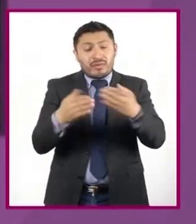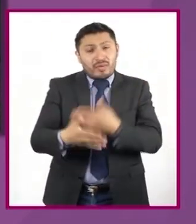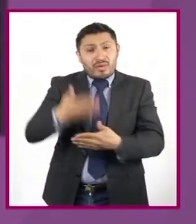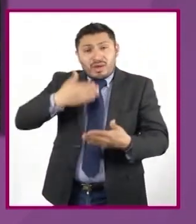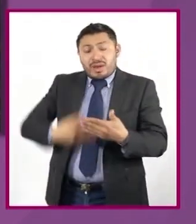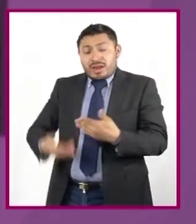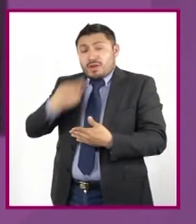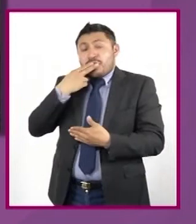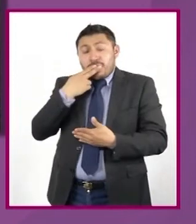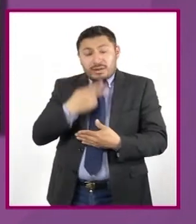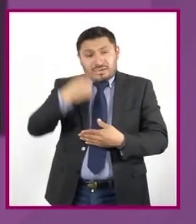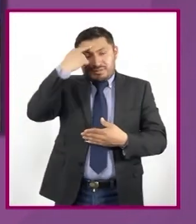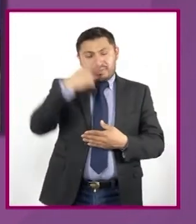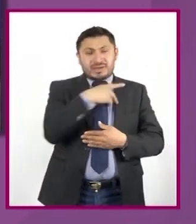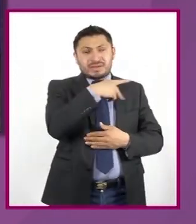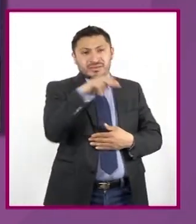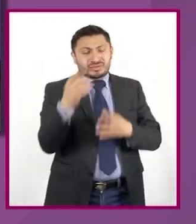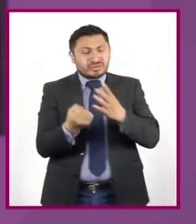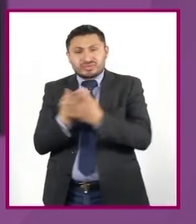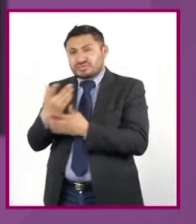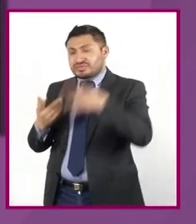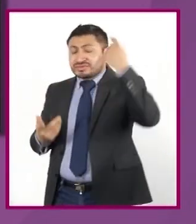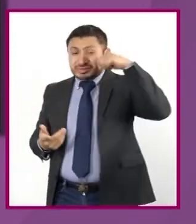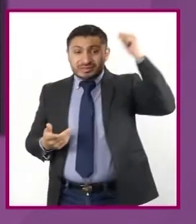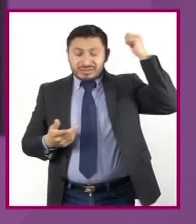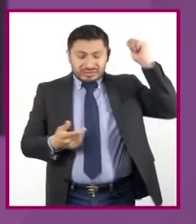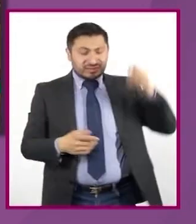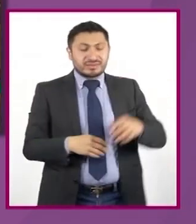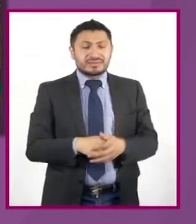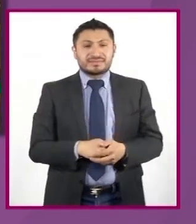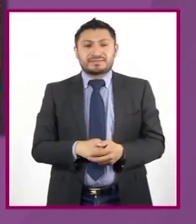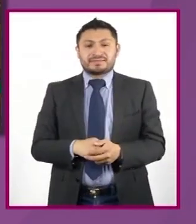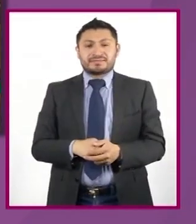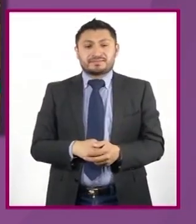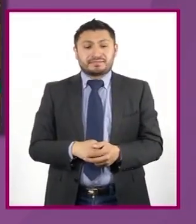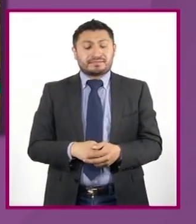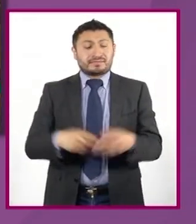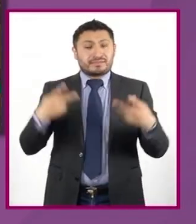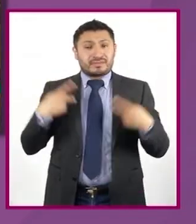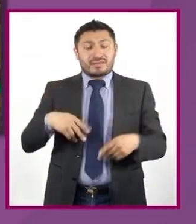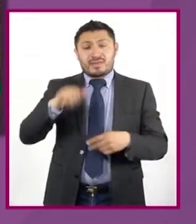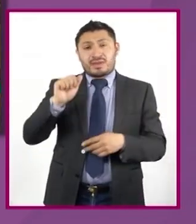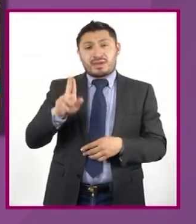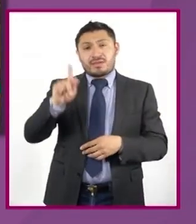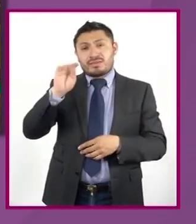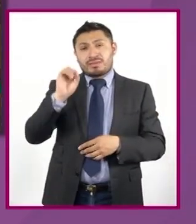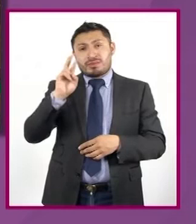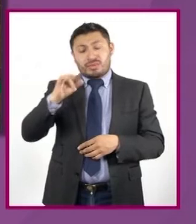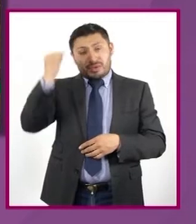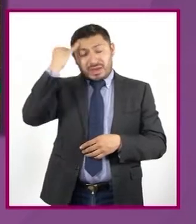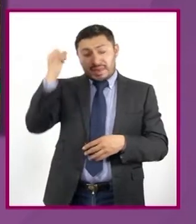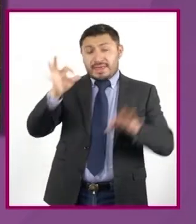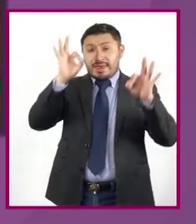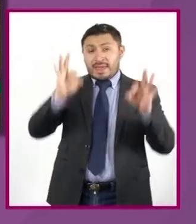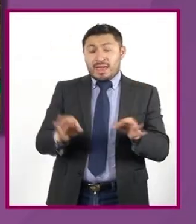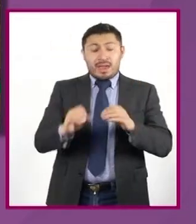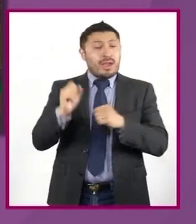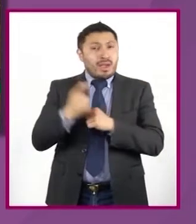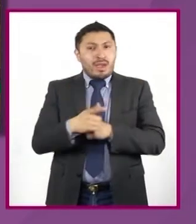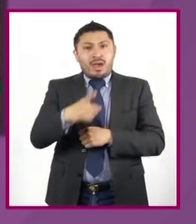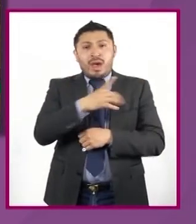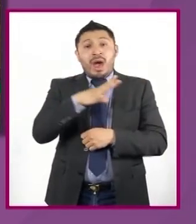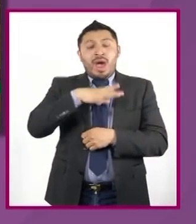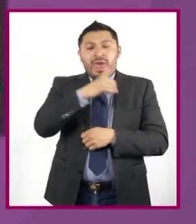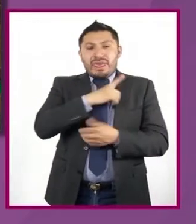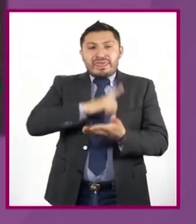elaborar sus propias hipótesis, teorías u obras. El autor de una idea original o de una obra tiene derecho sobre